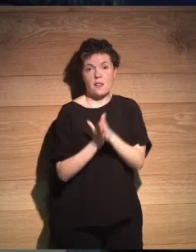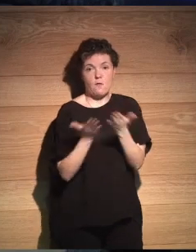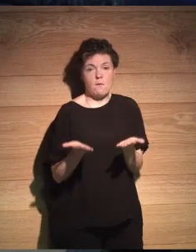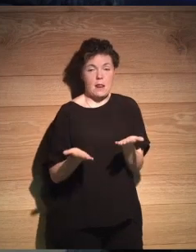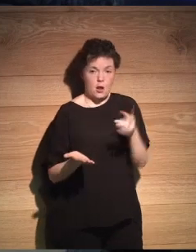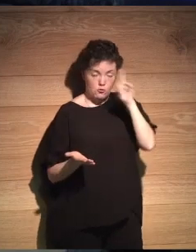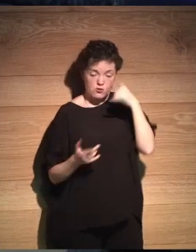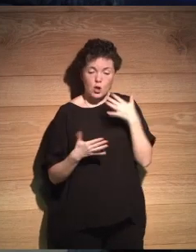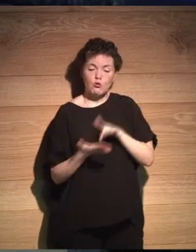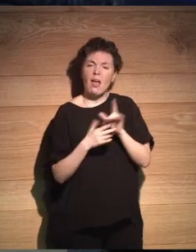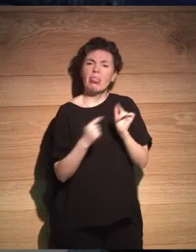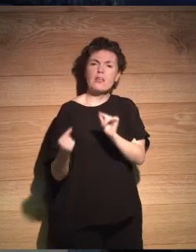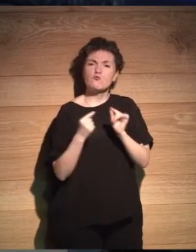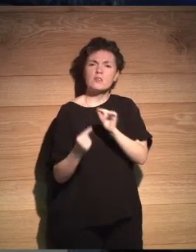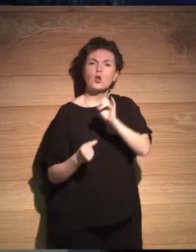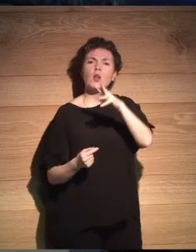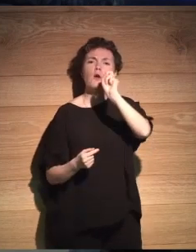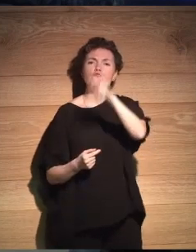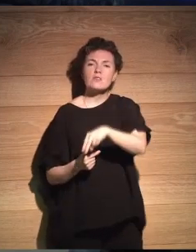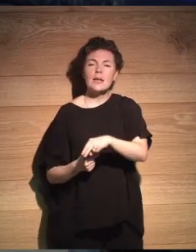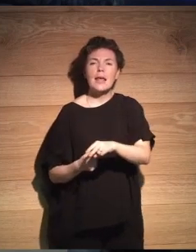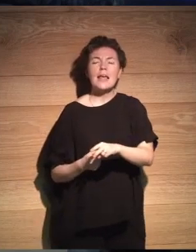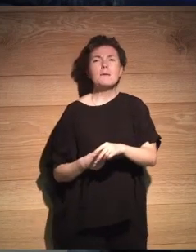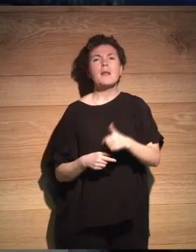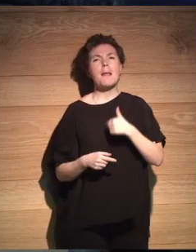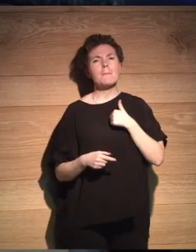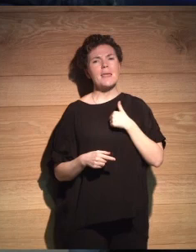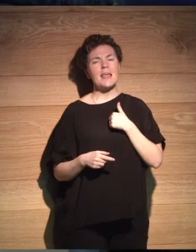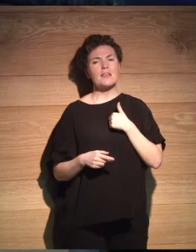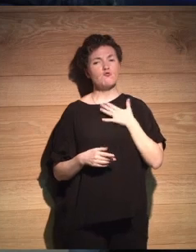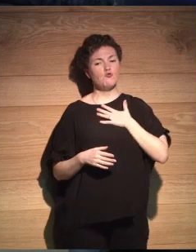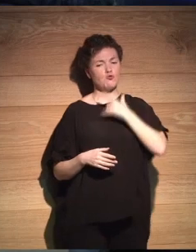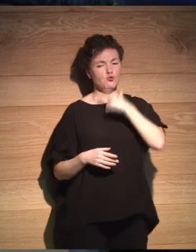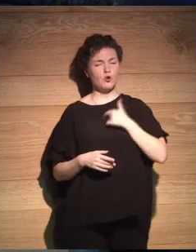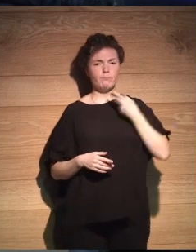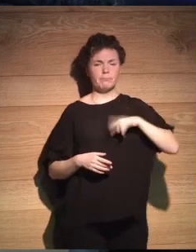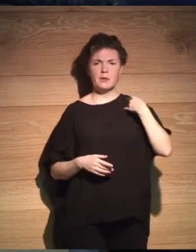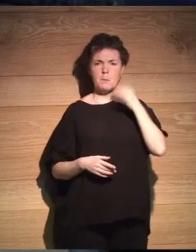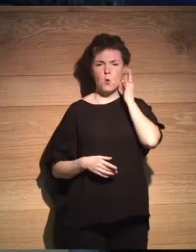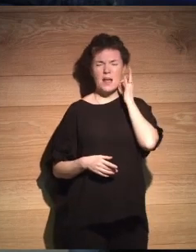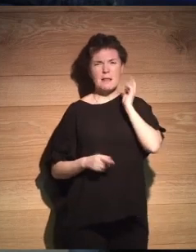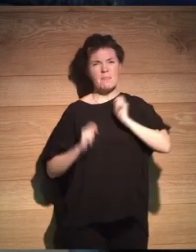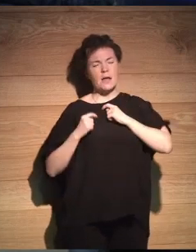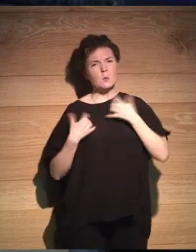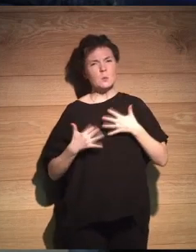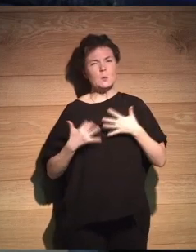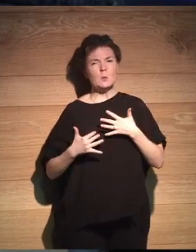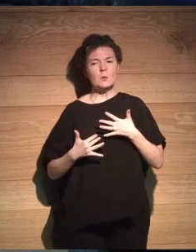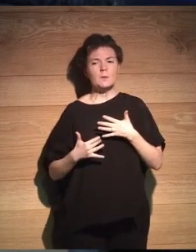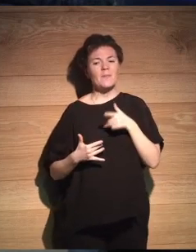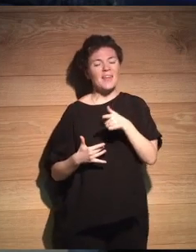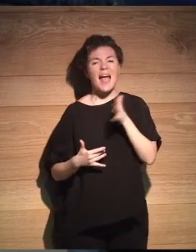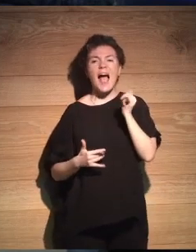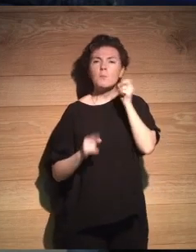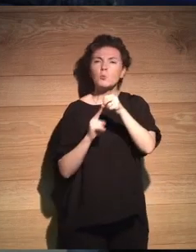no sé si cuando discute con Agustín. Lo que me cruje mucho como mujer es que ella tiene